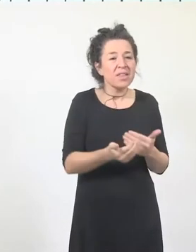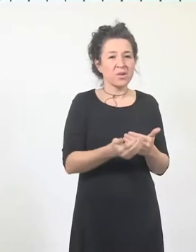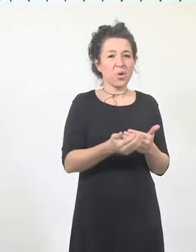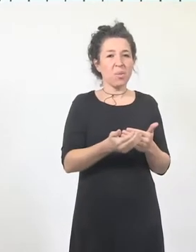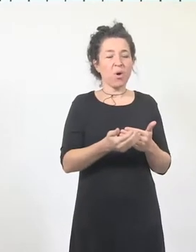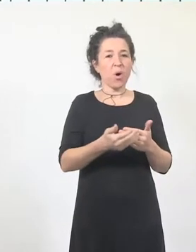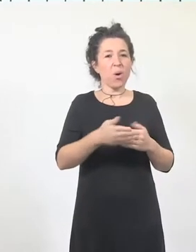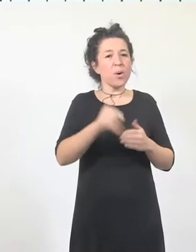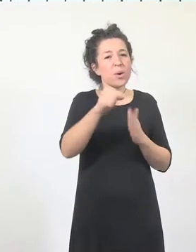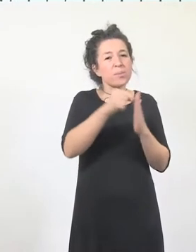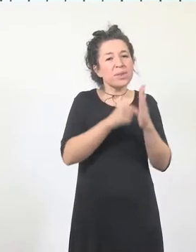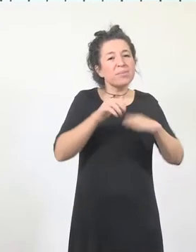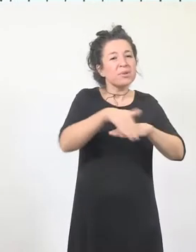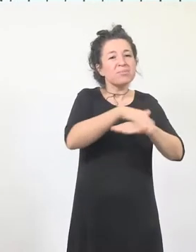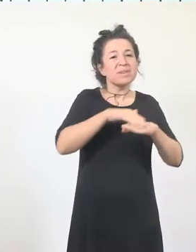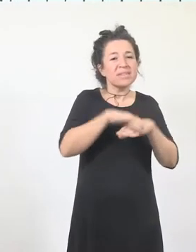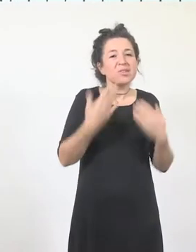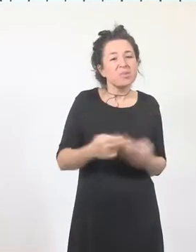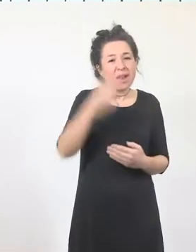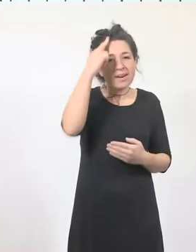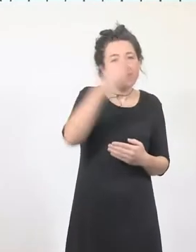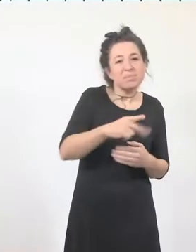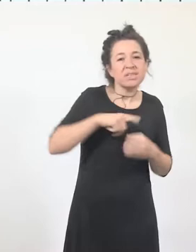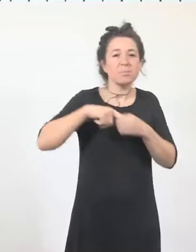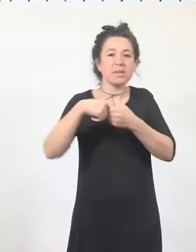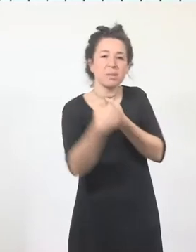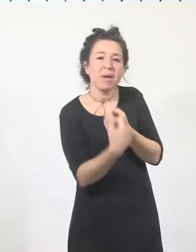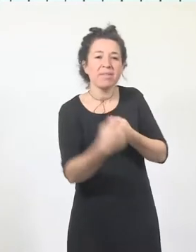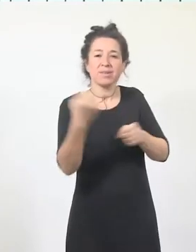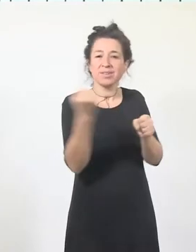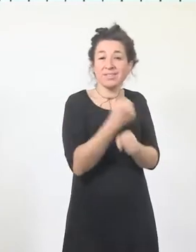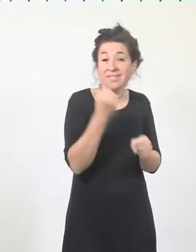basada en el respeto, la participación, el trabajo.